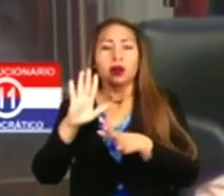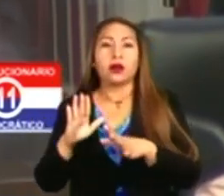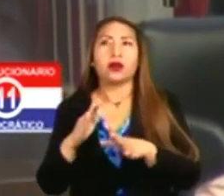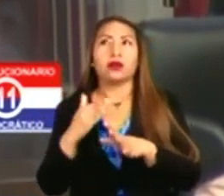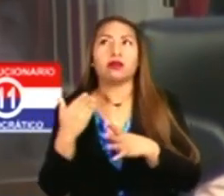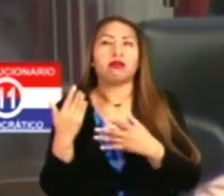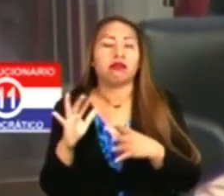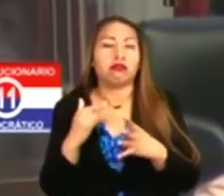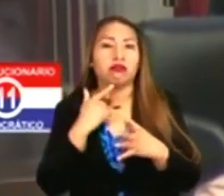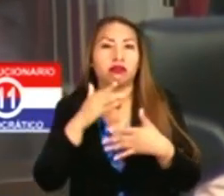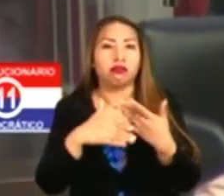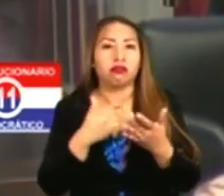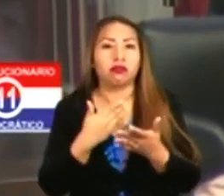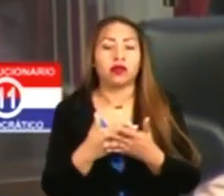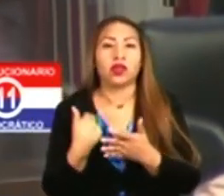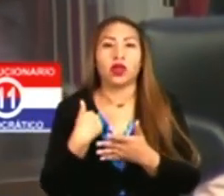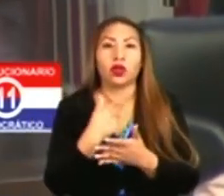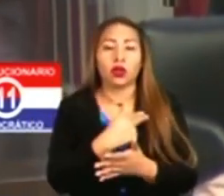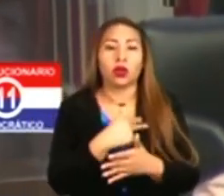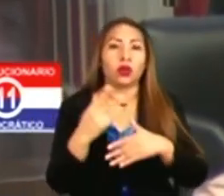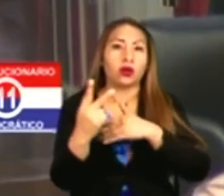donde hay